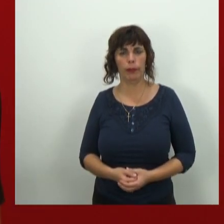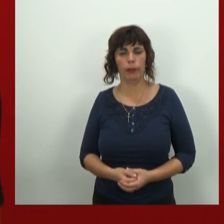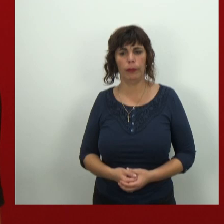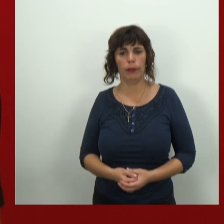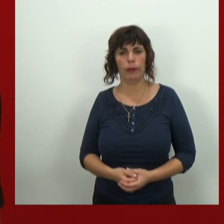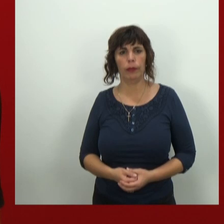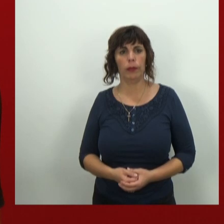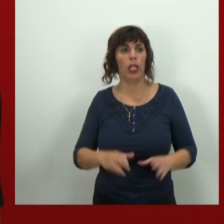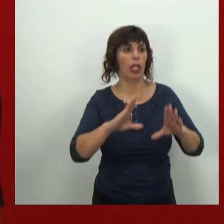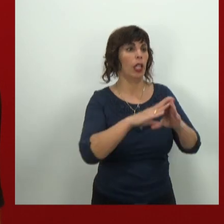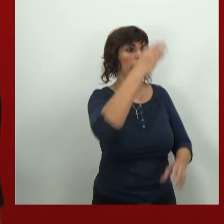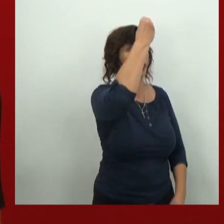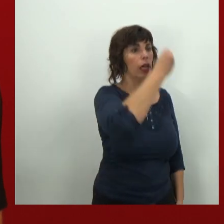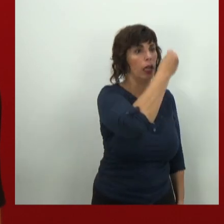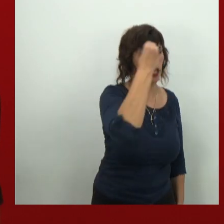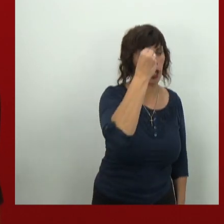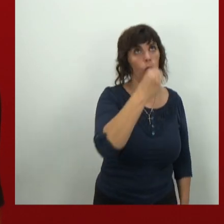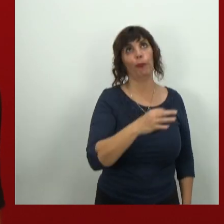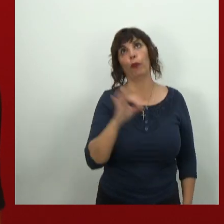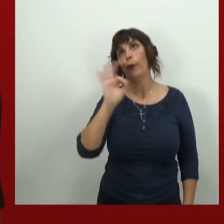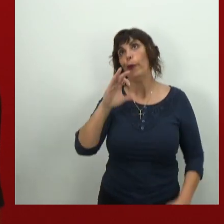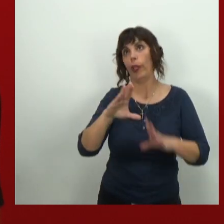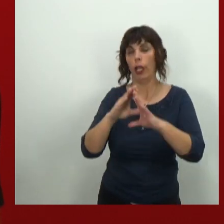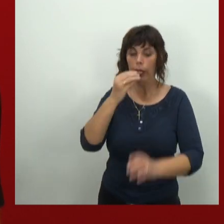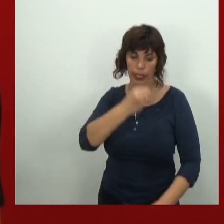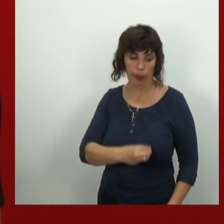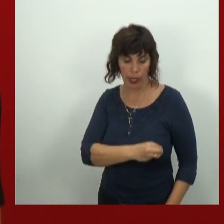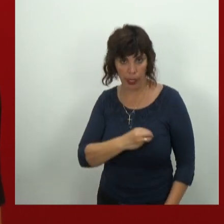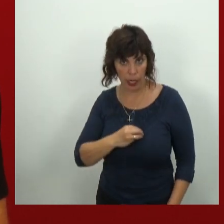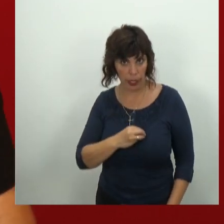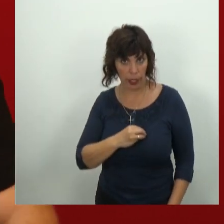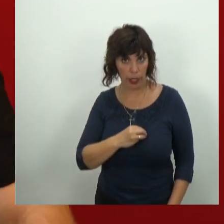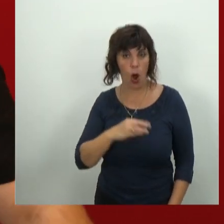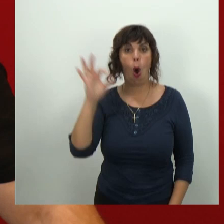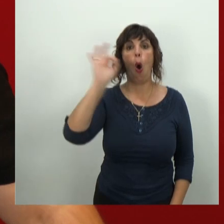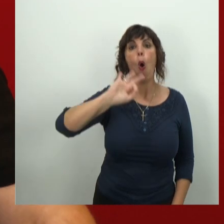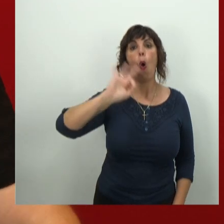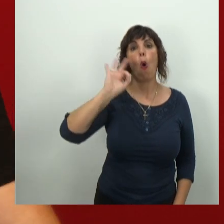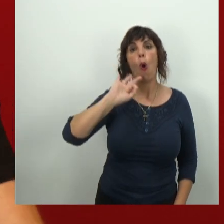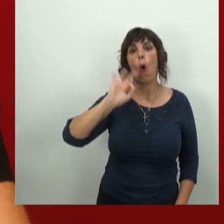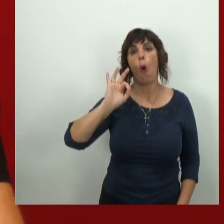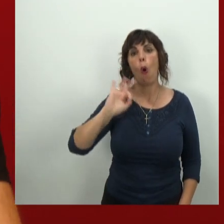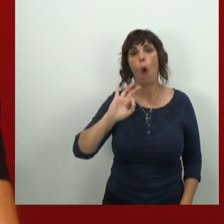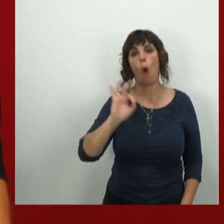¿Es la católica o es la evangélica? ¿O es